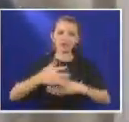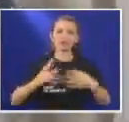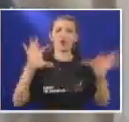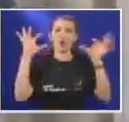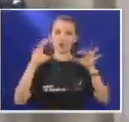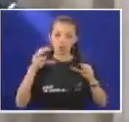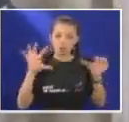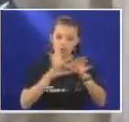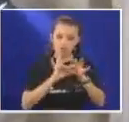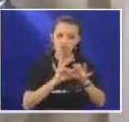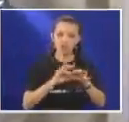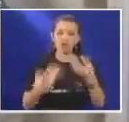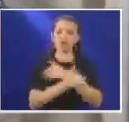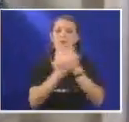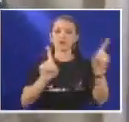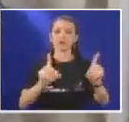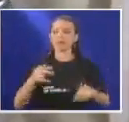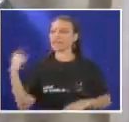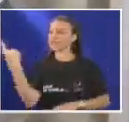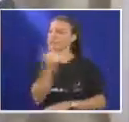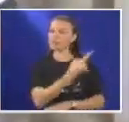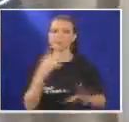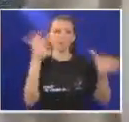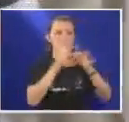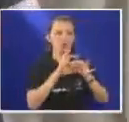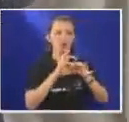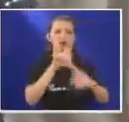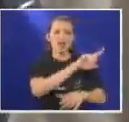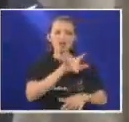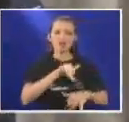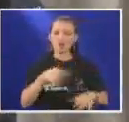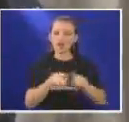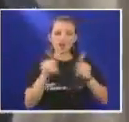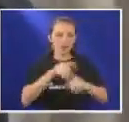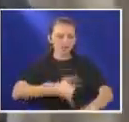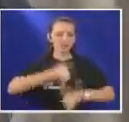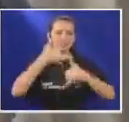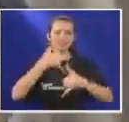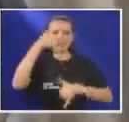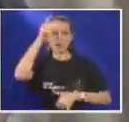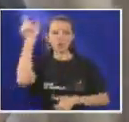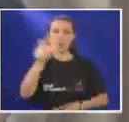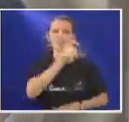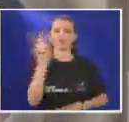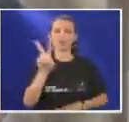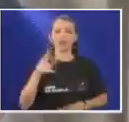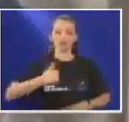unión es el reflejo de lo que siente el pueblo venezolano, porque nosotros somos el espejo de la